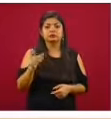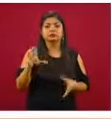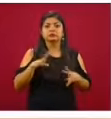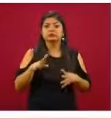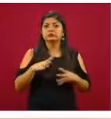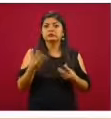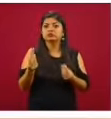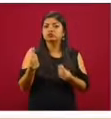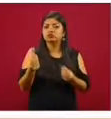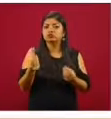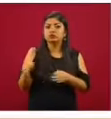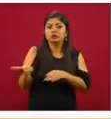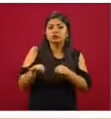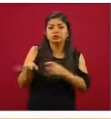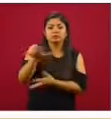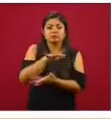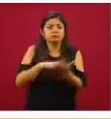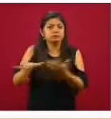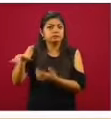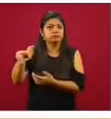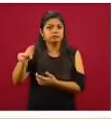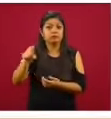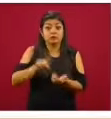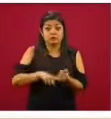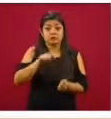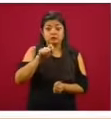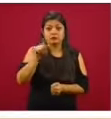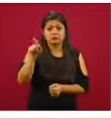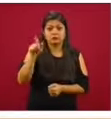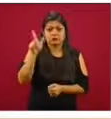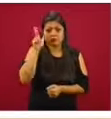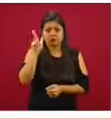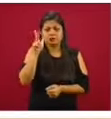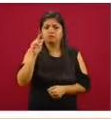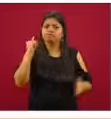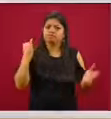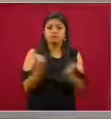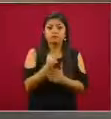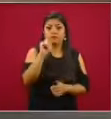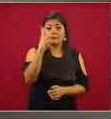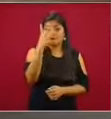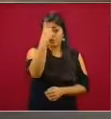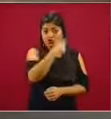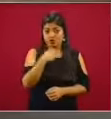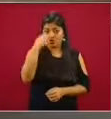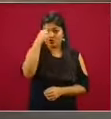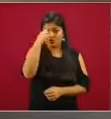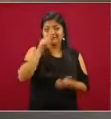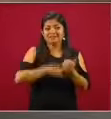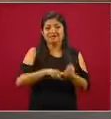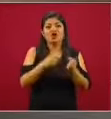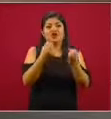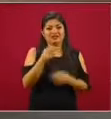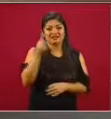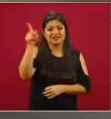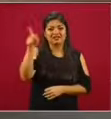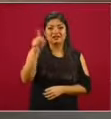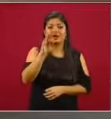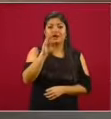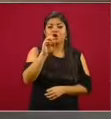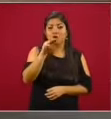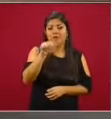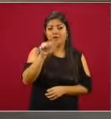de movilidad. Y literalmente 24 horas después, a través de la oficina del señor gobernador Omar Fayad